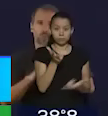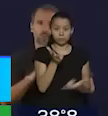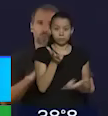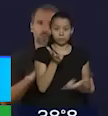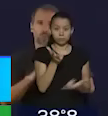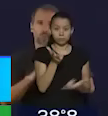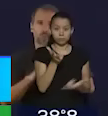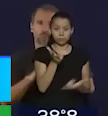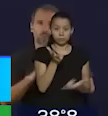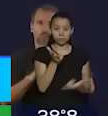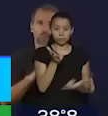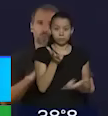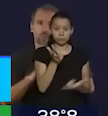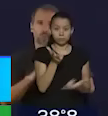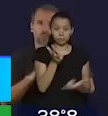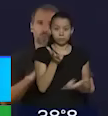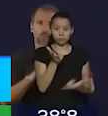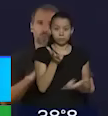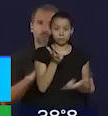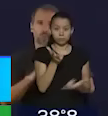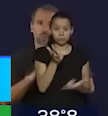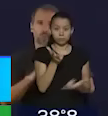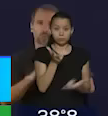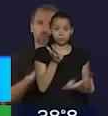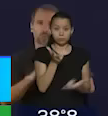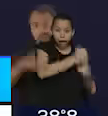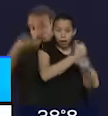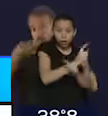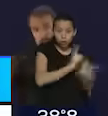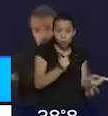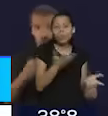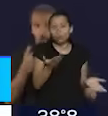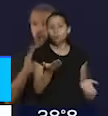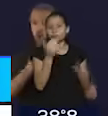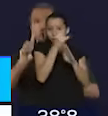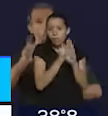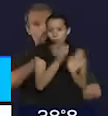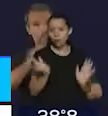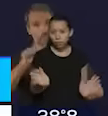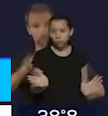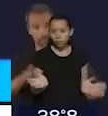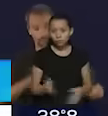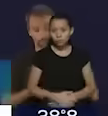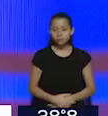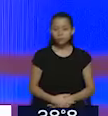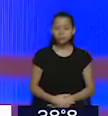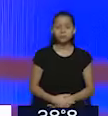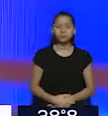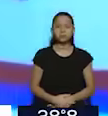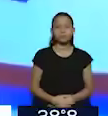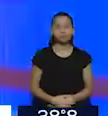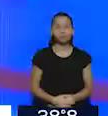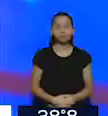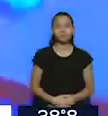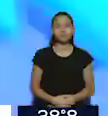contraprestación y quien no trabaja es razonable que no que no cobre